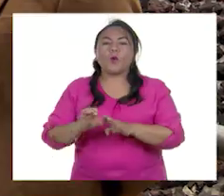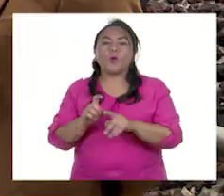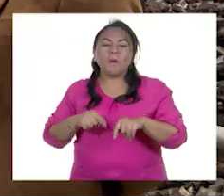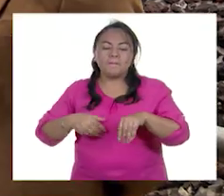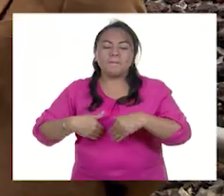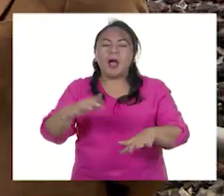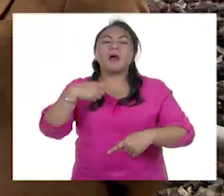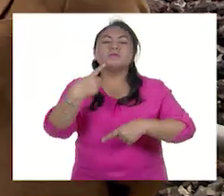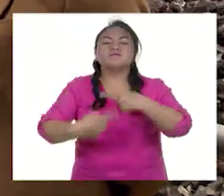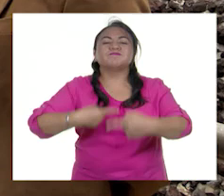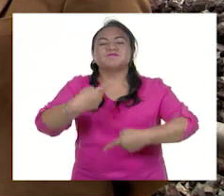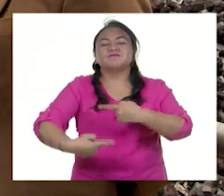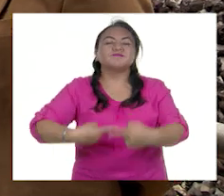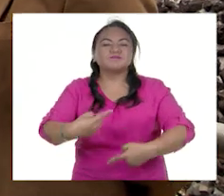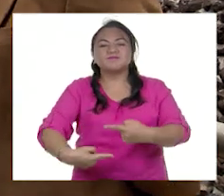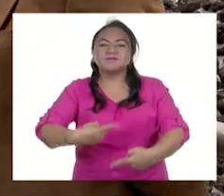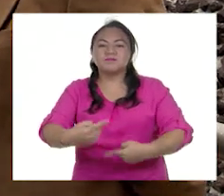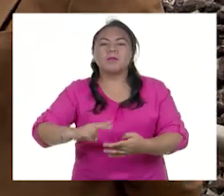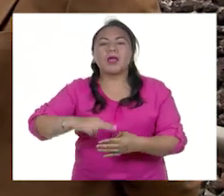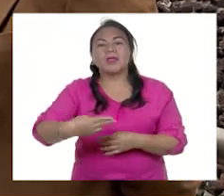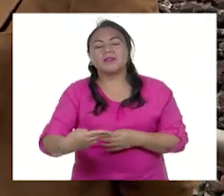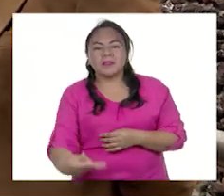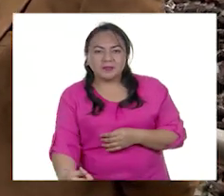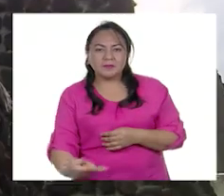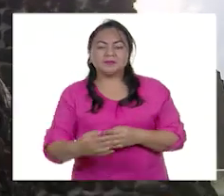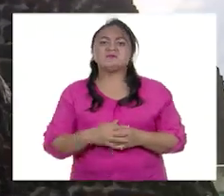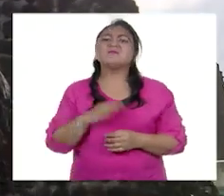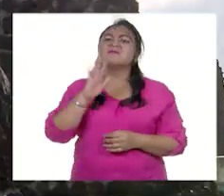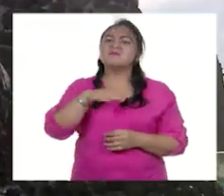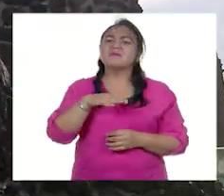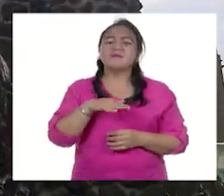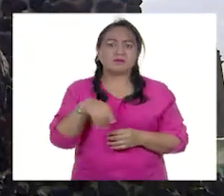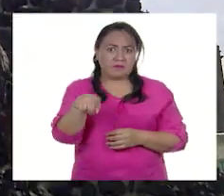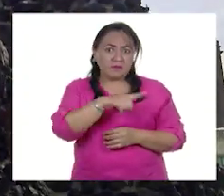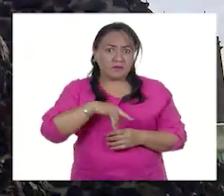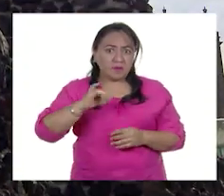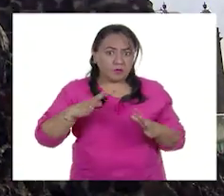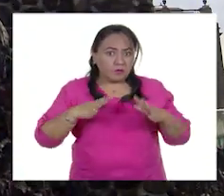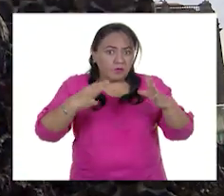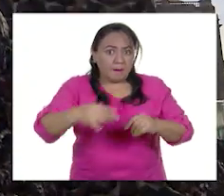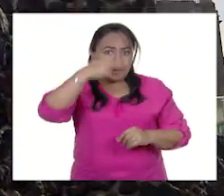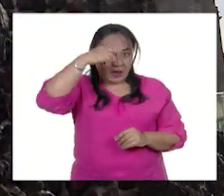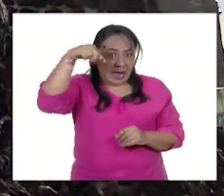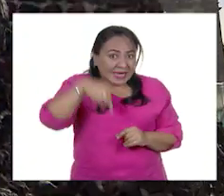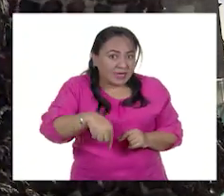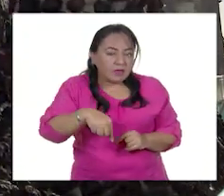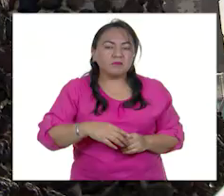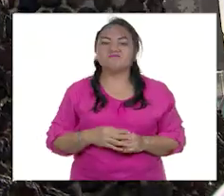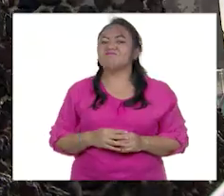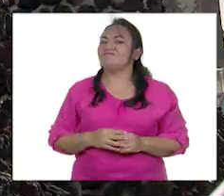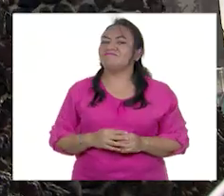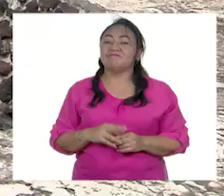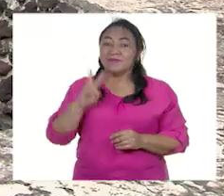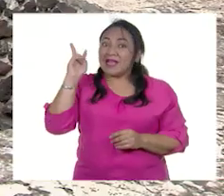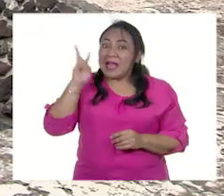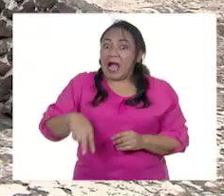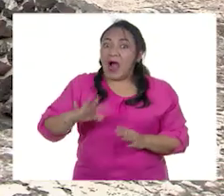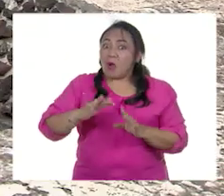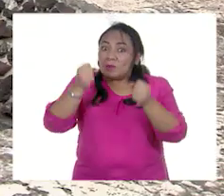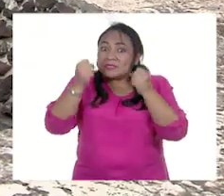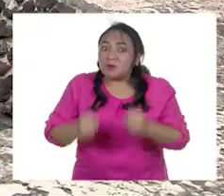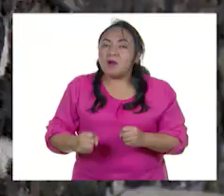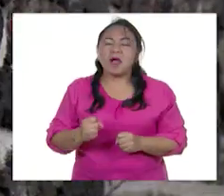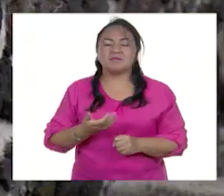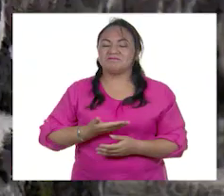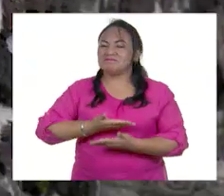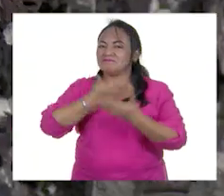escalinata. Oye, ¿y si se fundó México? Fíjate ¿Aquí? que no lo sabemos a ciencia cierta. Hay